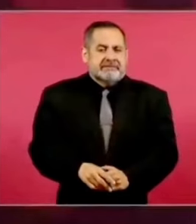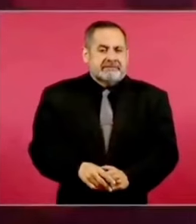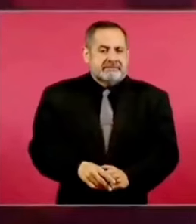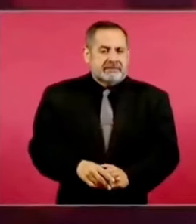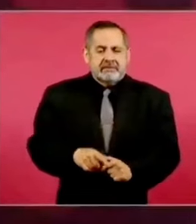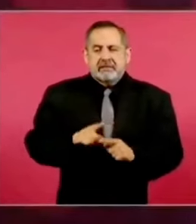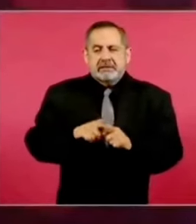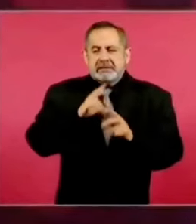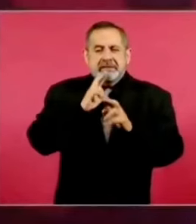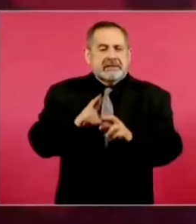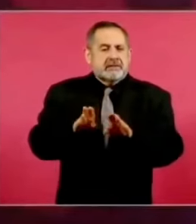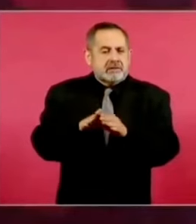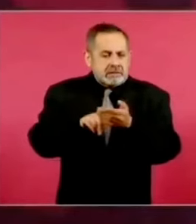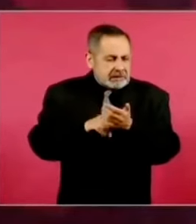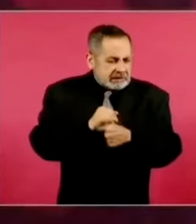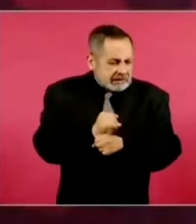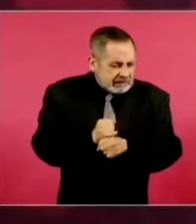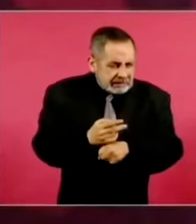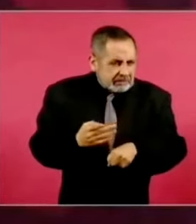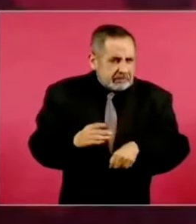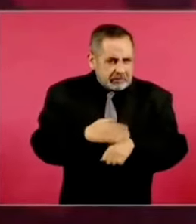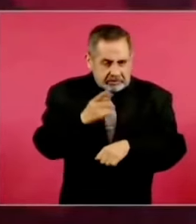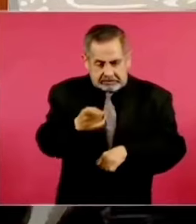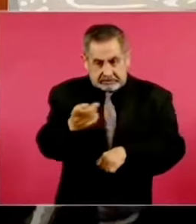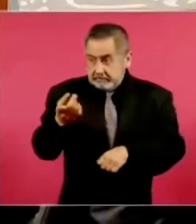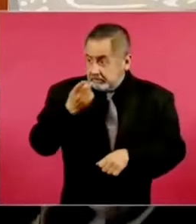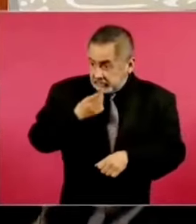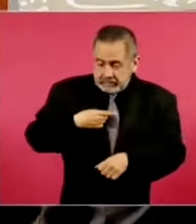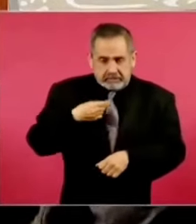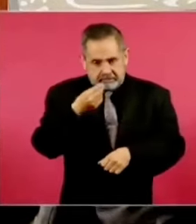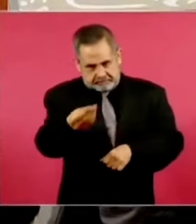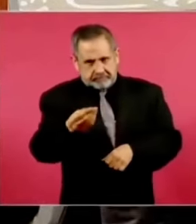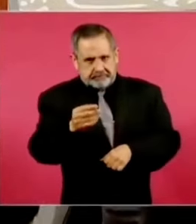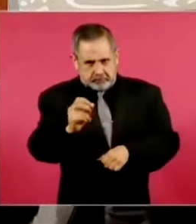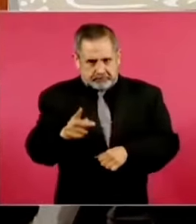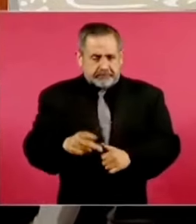el resultado de la investigación? ¿Sí te parece? Sí, presidente. Igualmente.